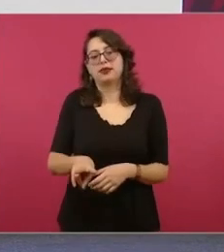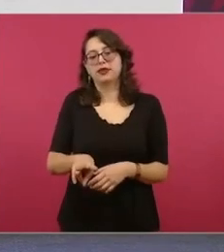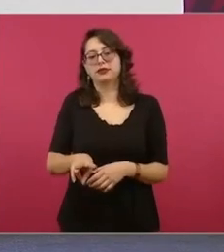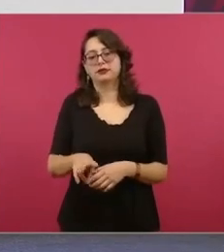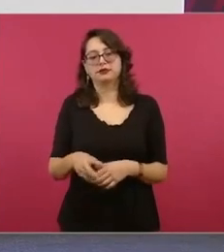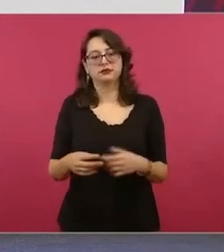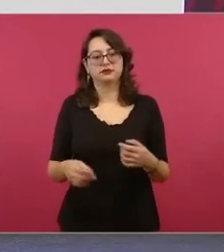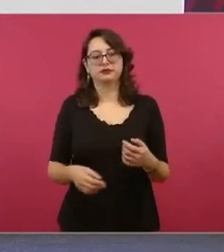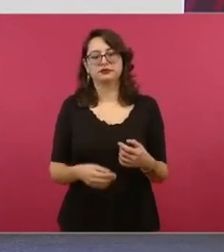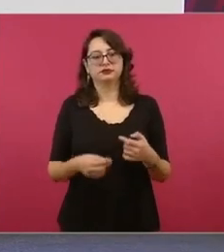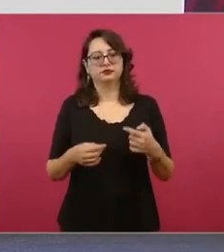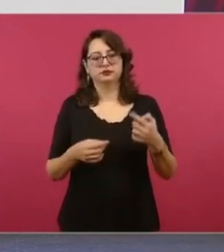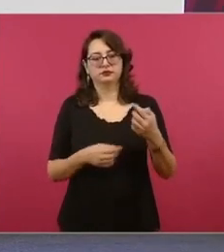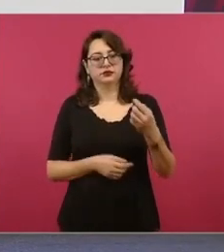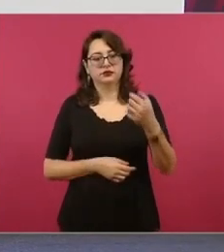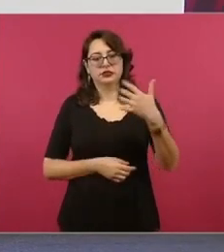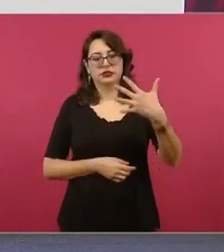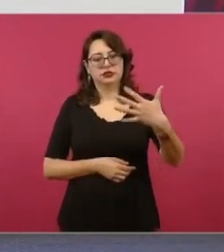Casi todos.